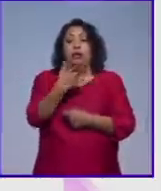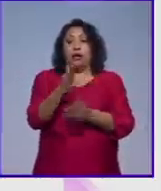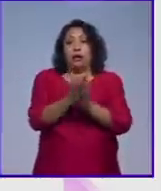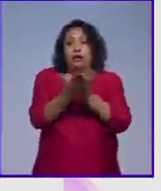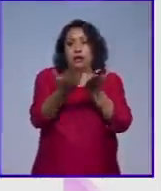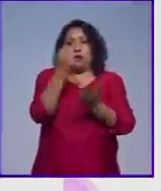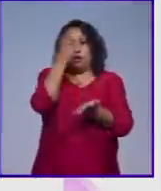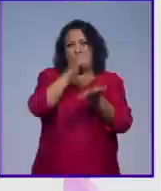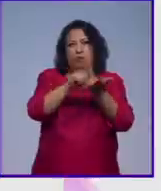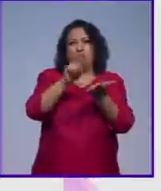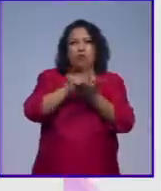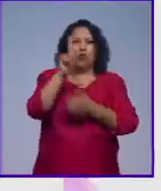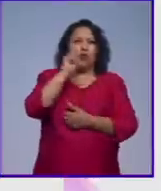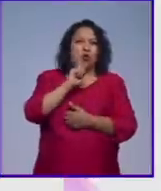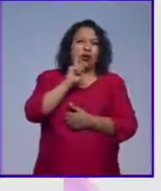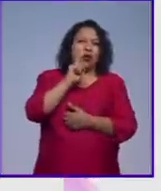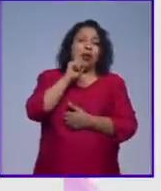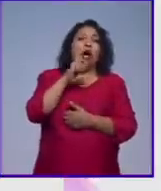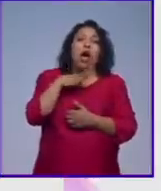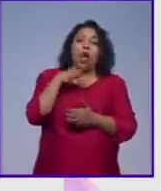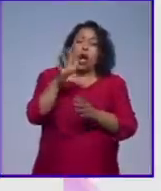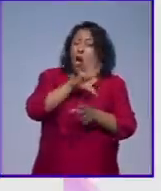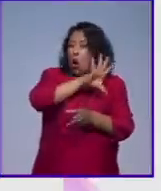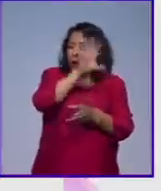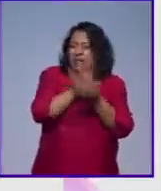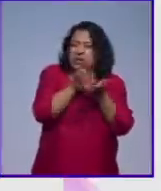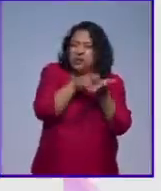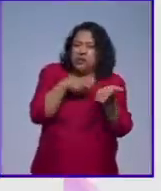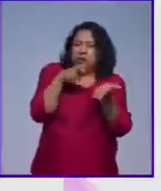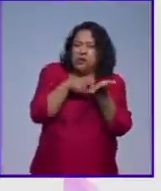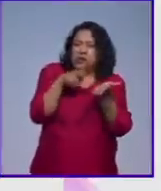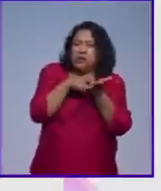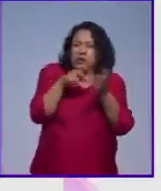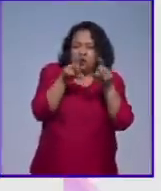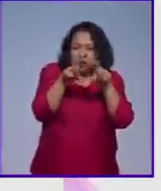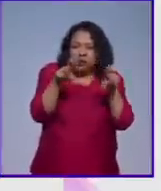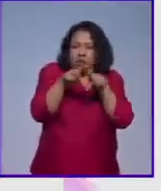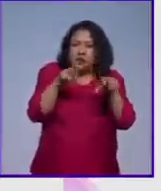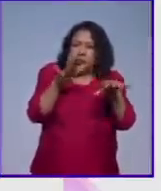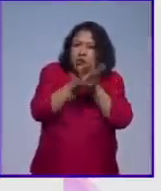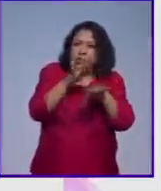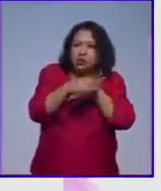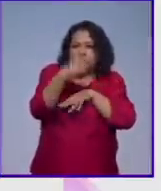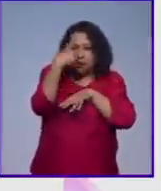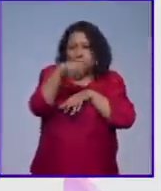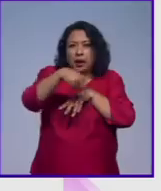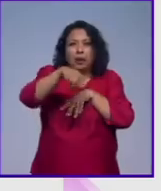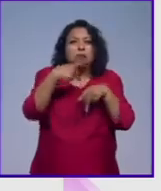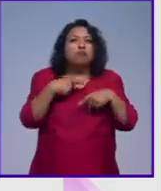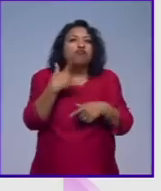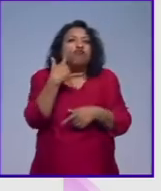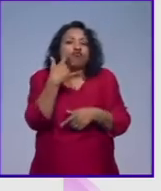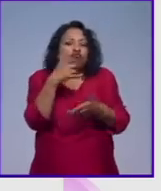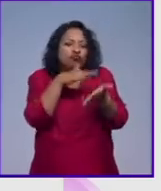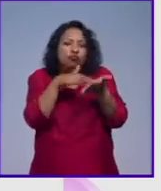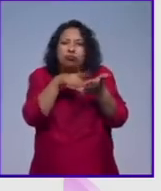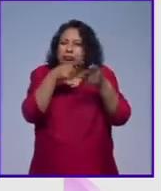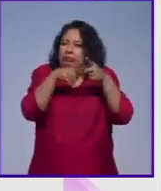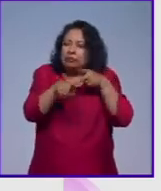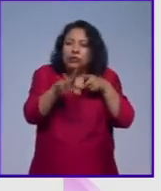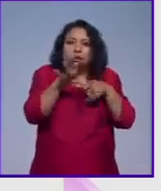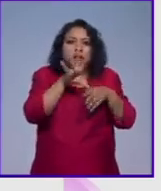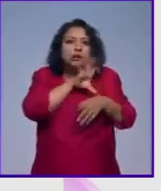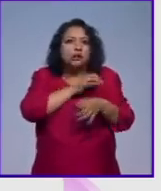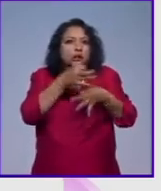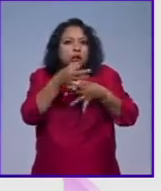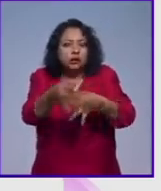autor de La mujer del novelista reescribió casi obsesivamente cada párrafo para poder captar al espectador desde la primera línea.